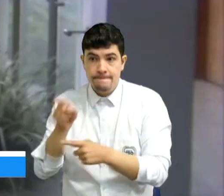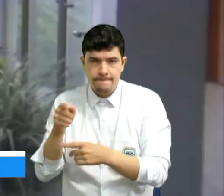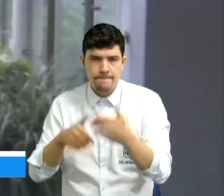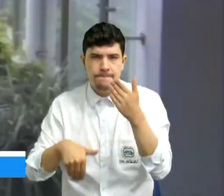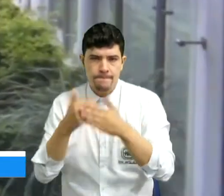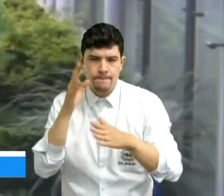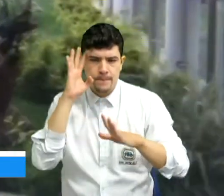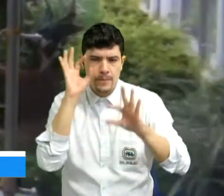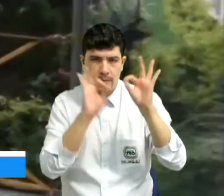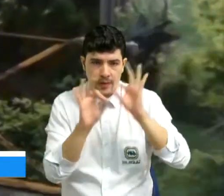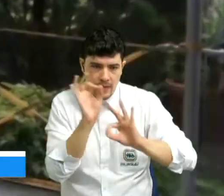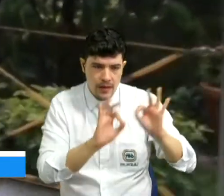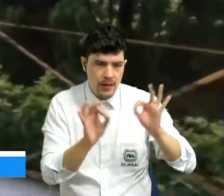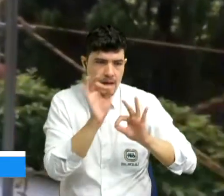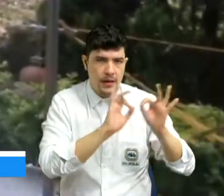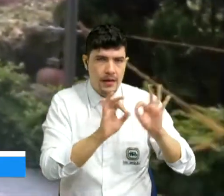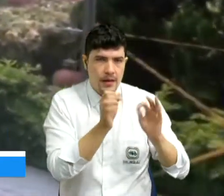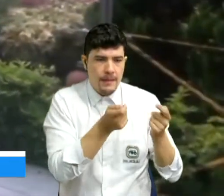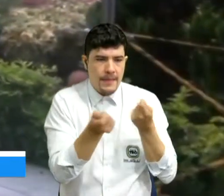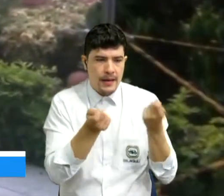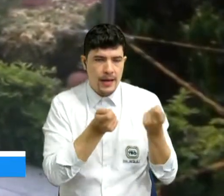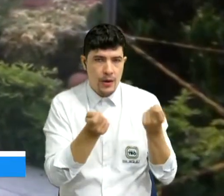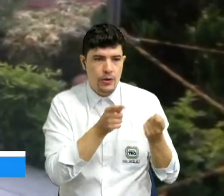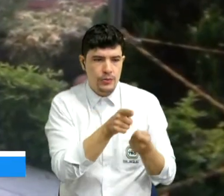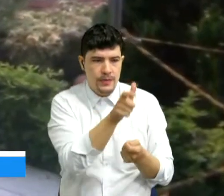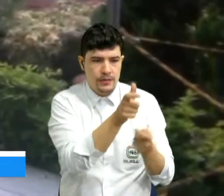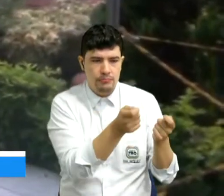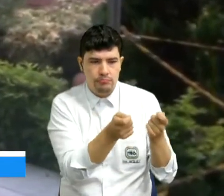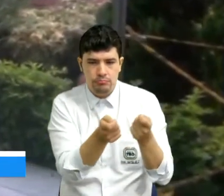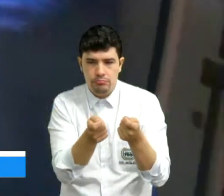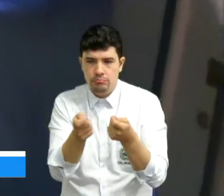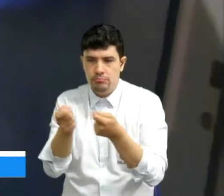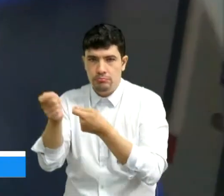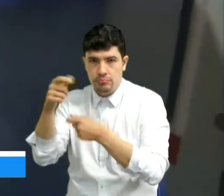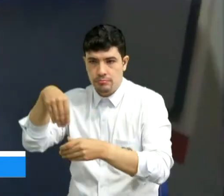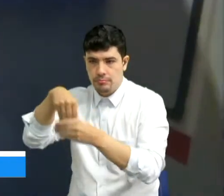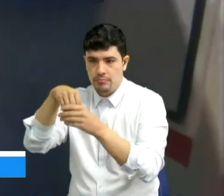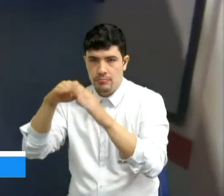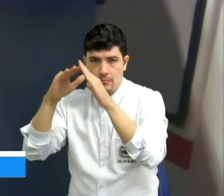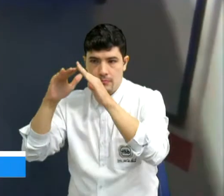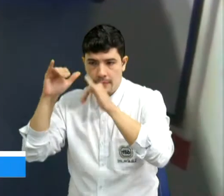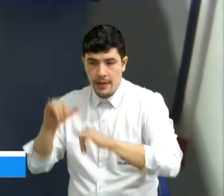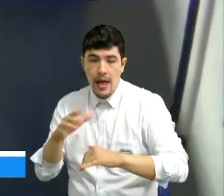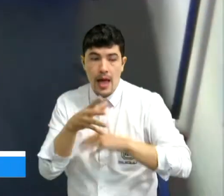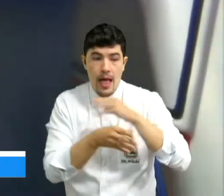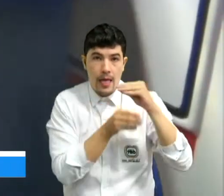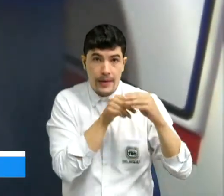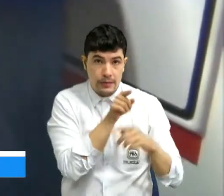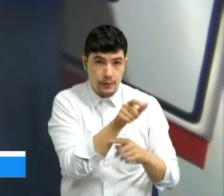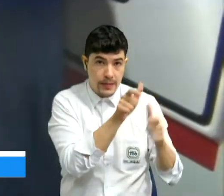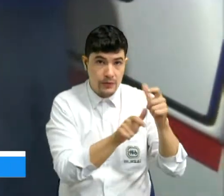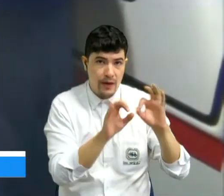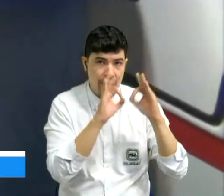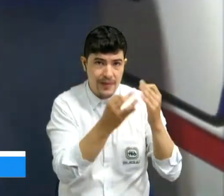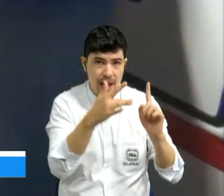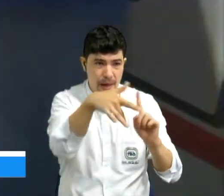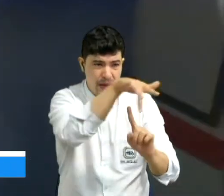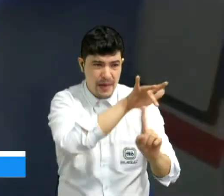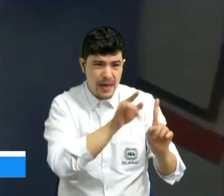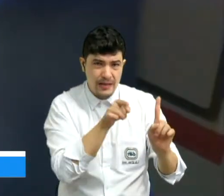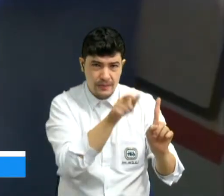epidemiológico correspondiente para darle el manejo se identificaron los contactos del paciente quienes se encuentran en aislamiento preventivo